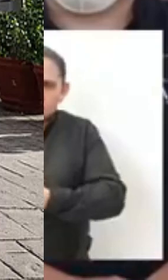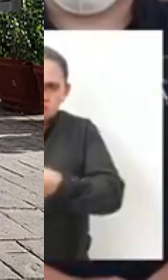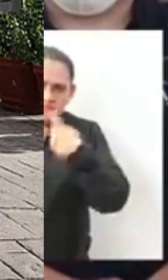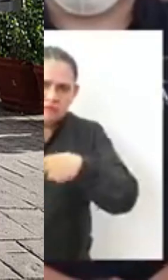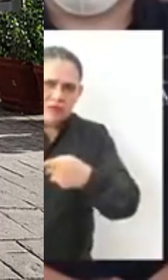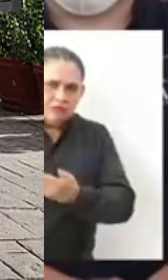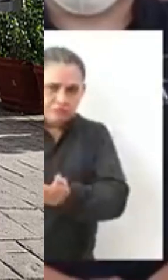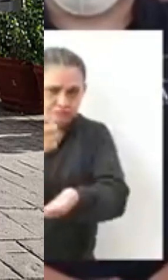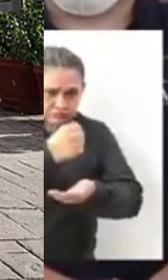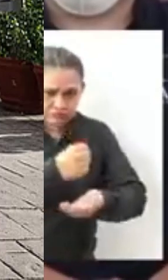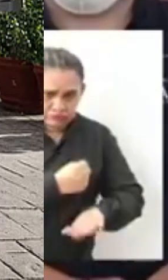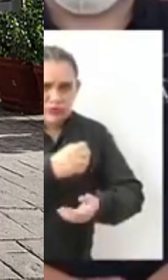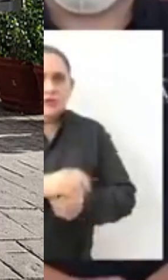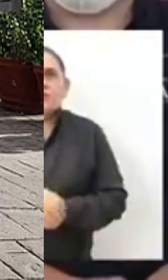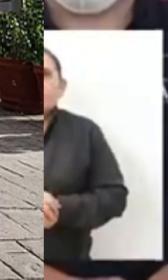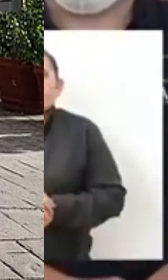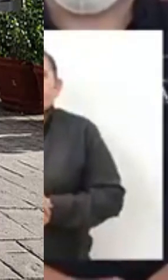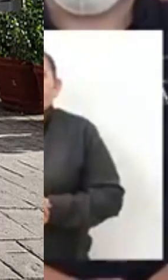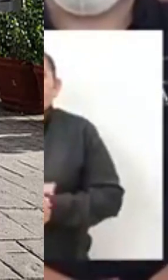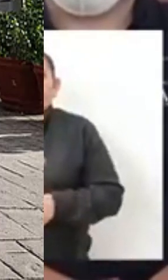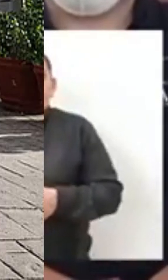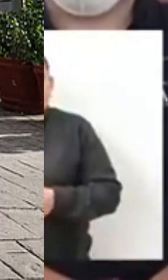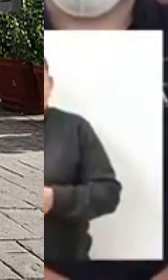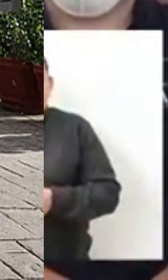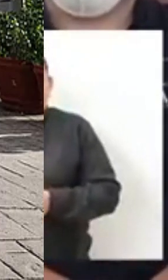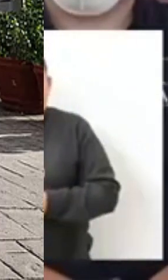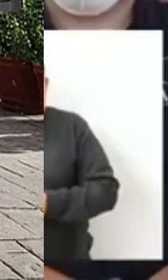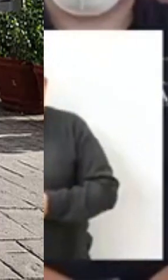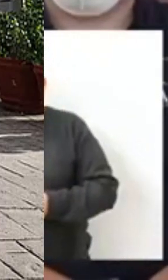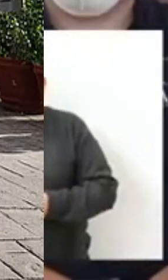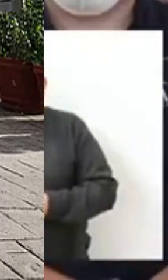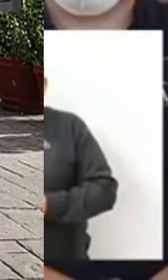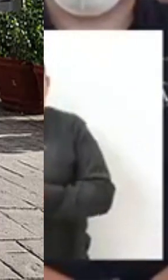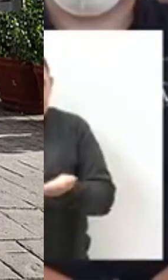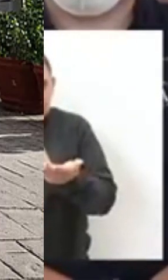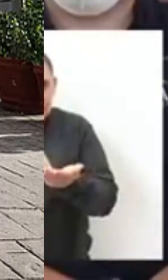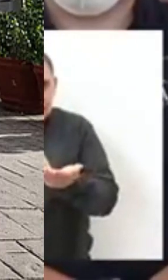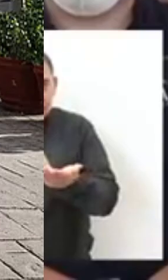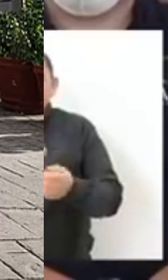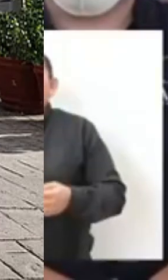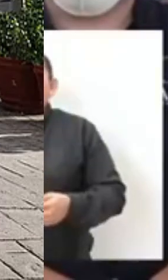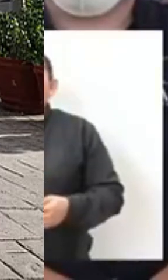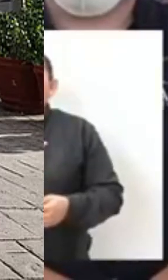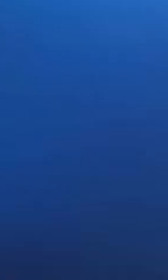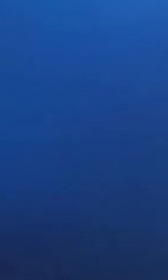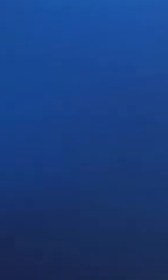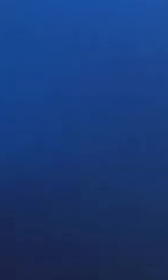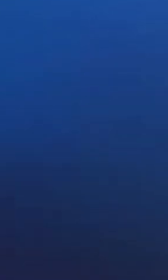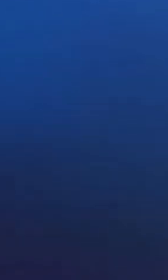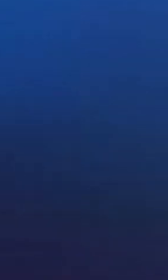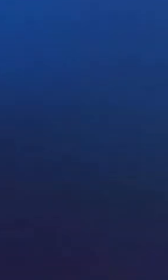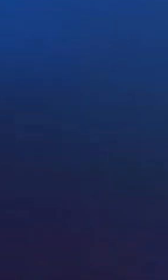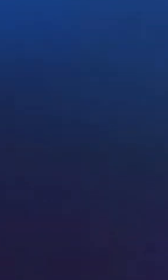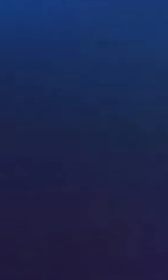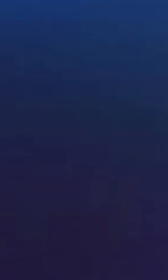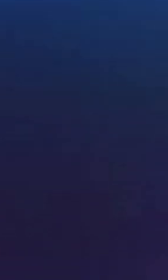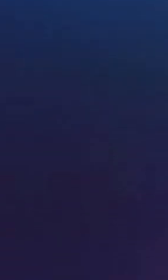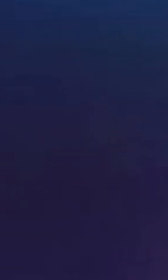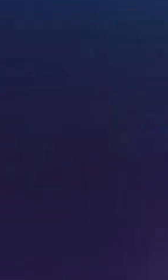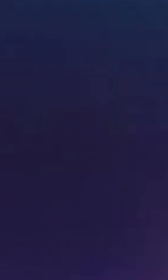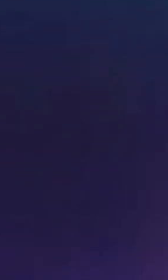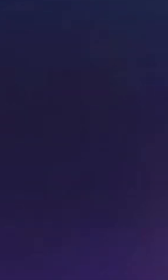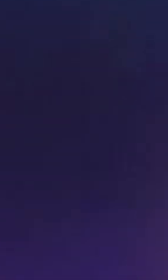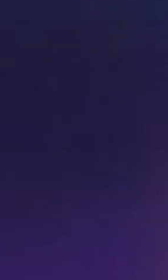maya. Invertirá 11.5 millones de pesos para la creación de 10 empleos directos. Número